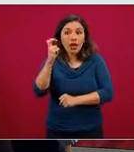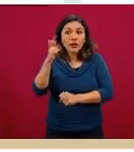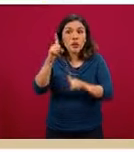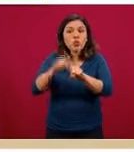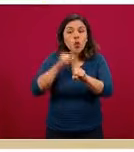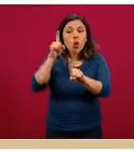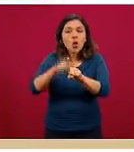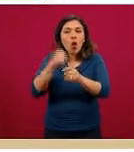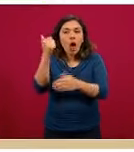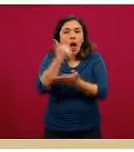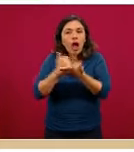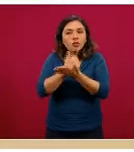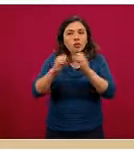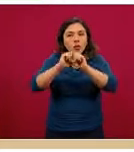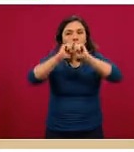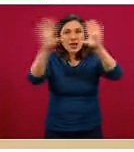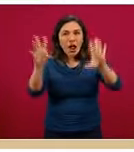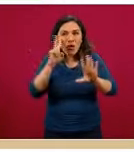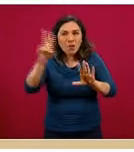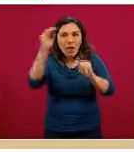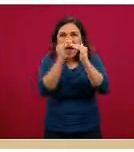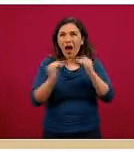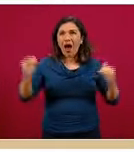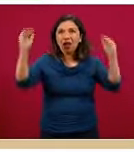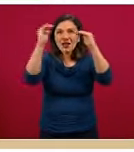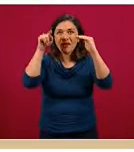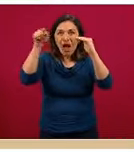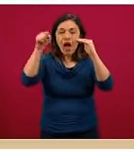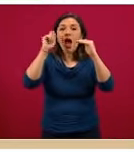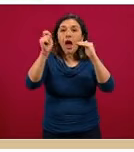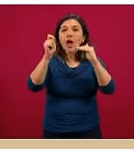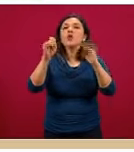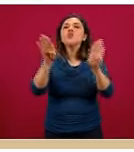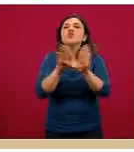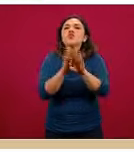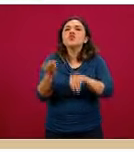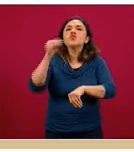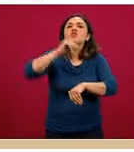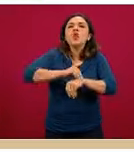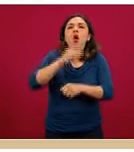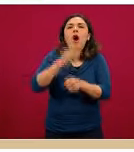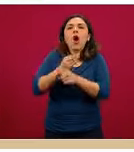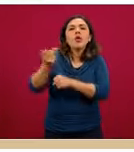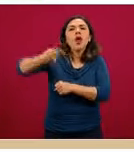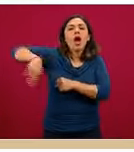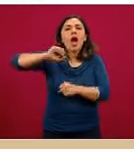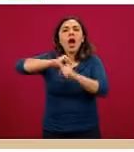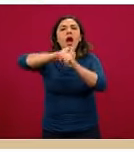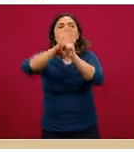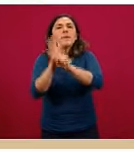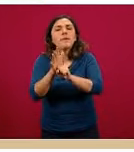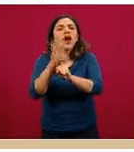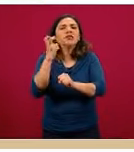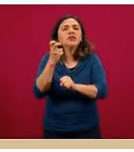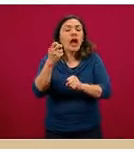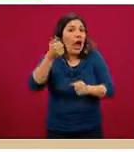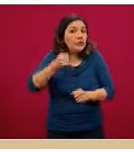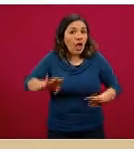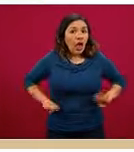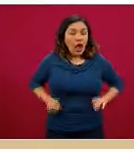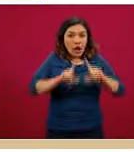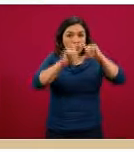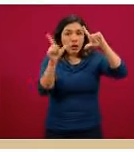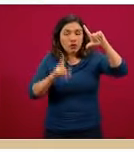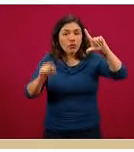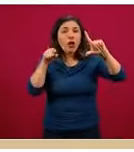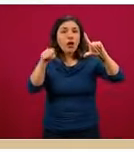color azul claro que está hasta la parte superior, es precisamente el comportamiento de la epidemia a nivel nacional y